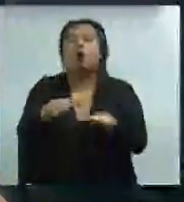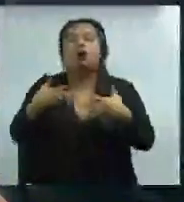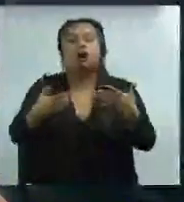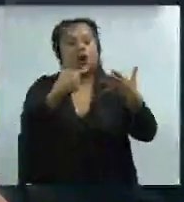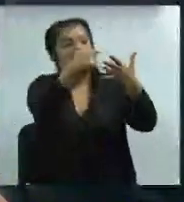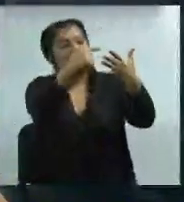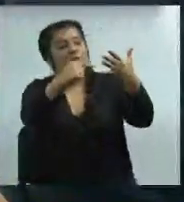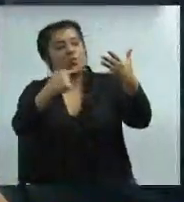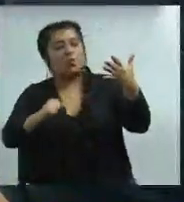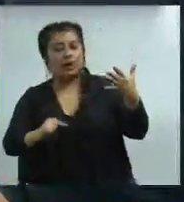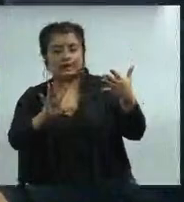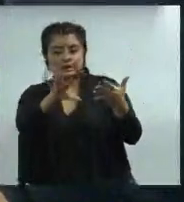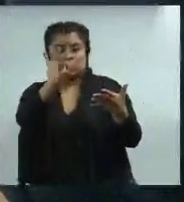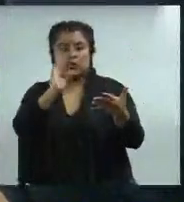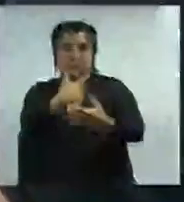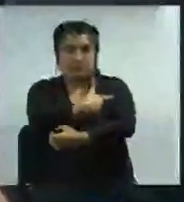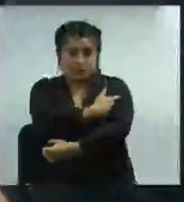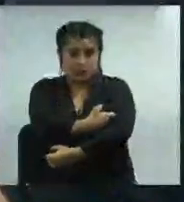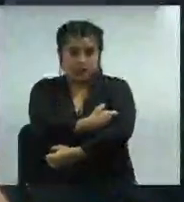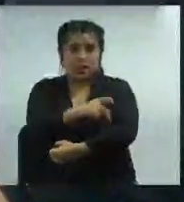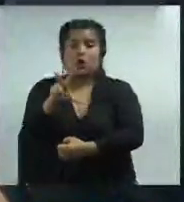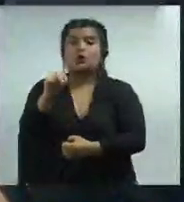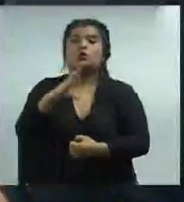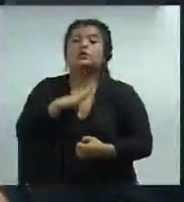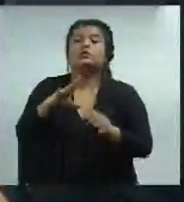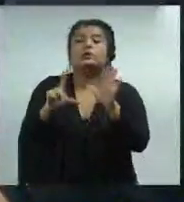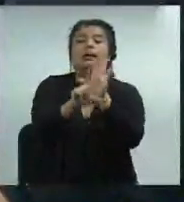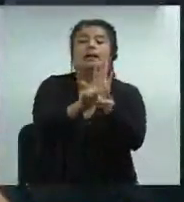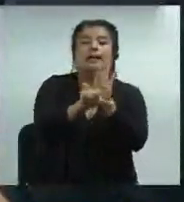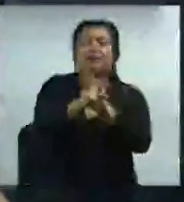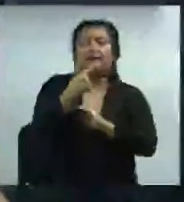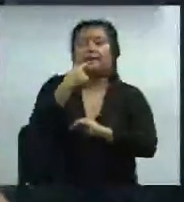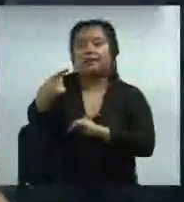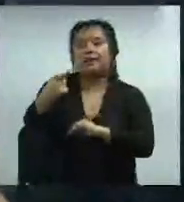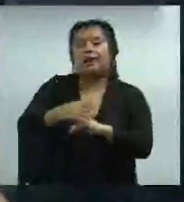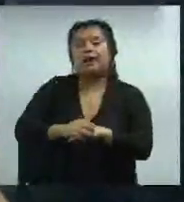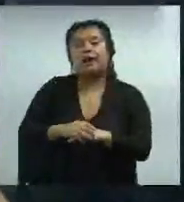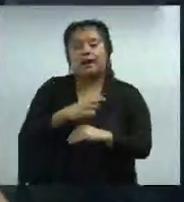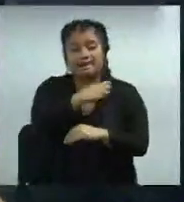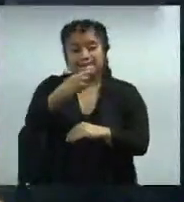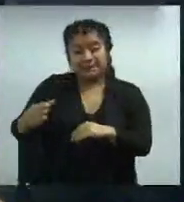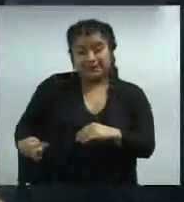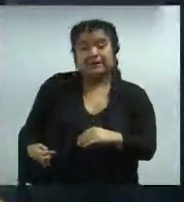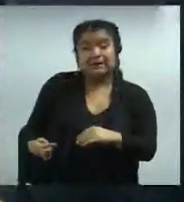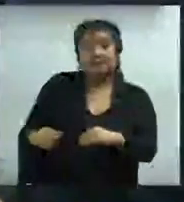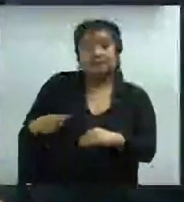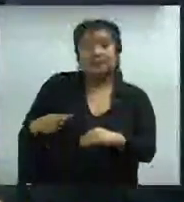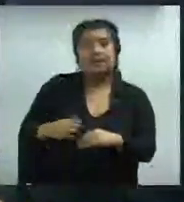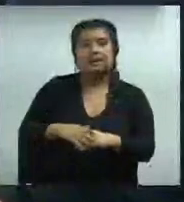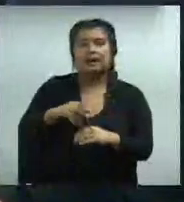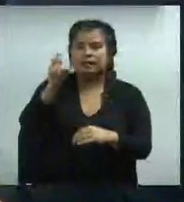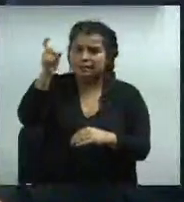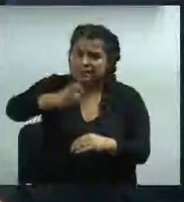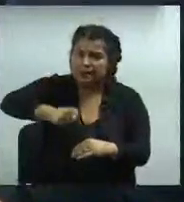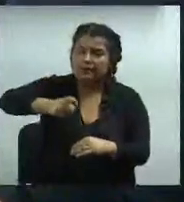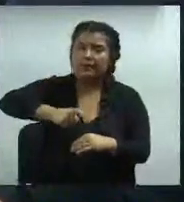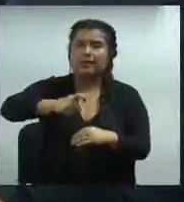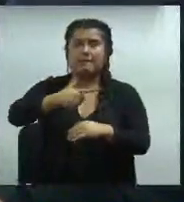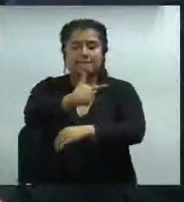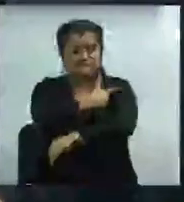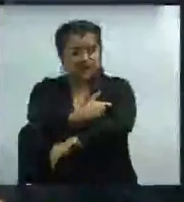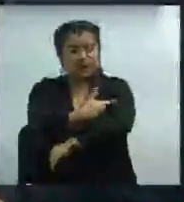poner. No hay una ley que le diga al presidente o al ejecutivo que tiene que vacunar y qué vacunas